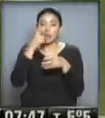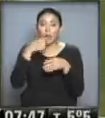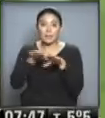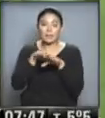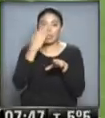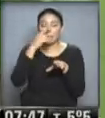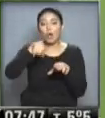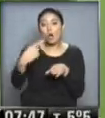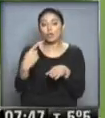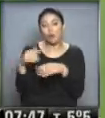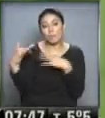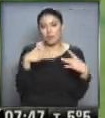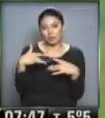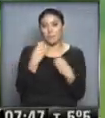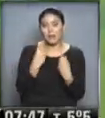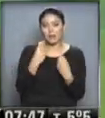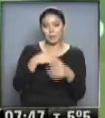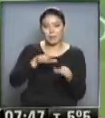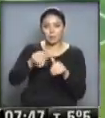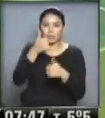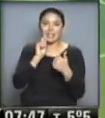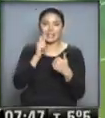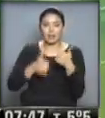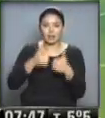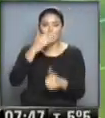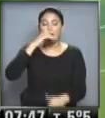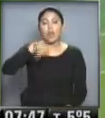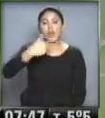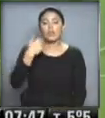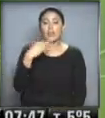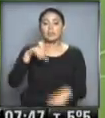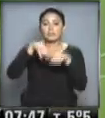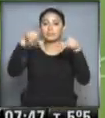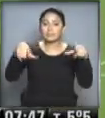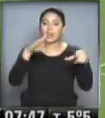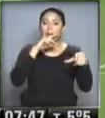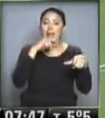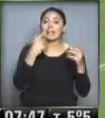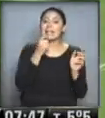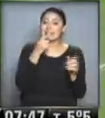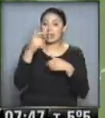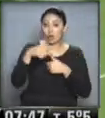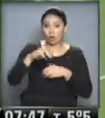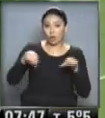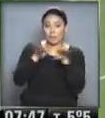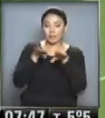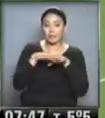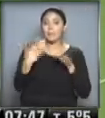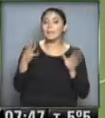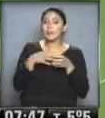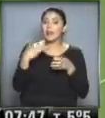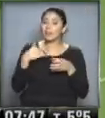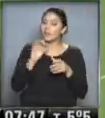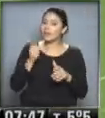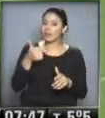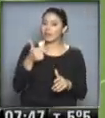48 horas, el martes, se iba a jugar hipotéticamente en el estadio Ciudad de la Plata, pero Argentinos lo evitó. Uno que estuvo